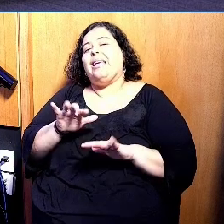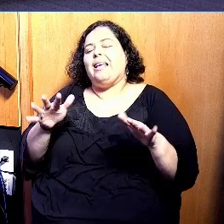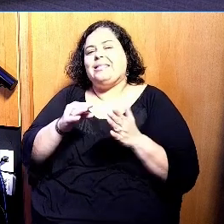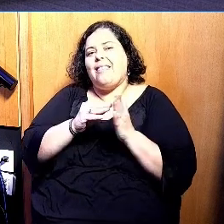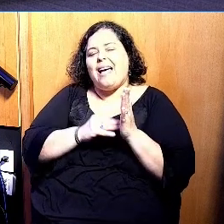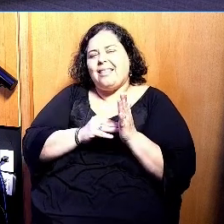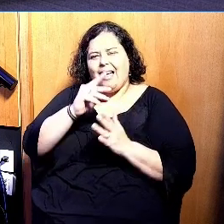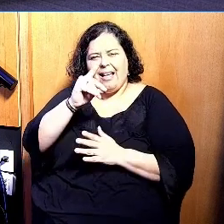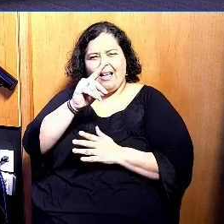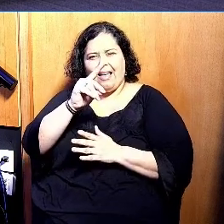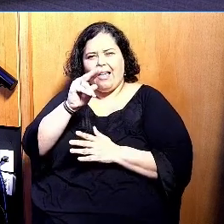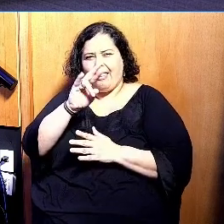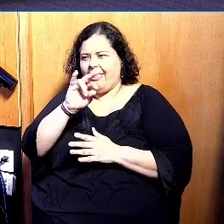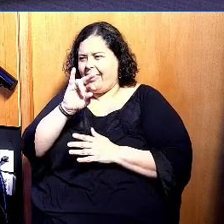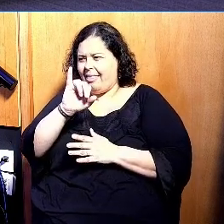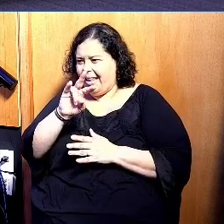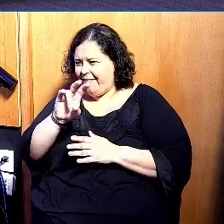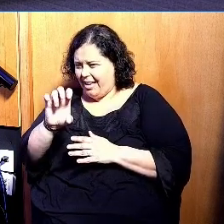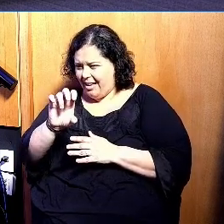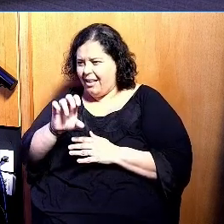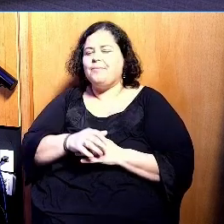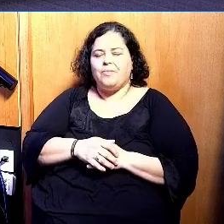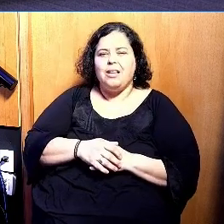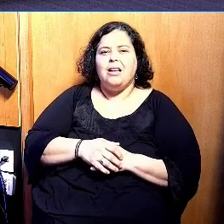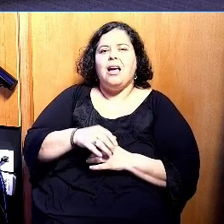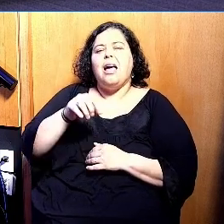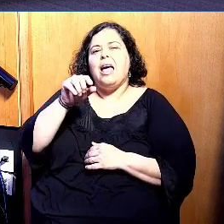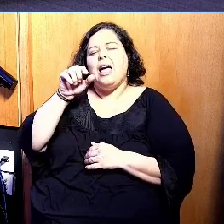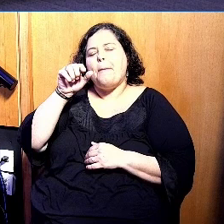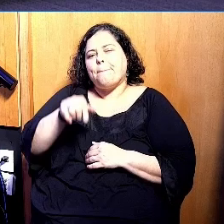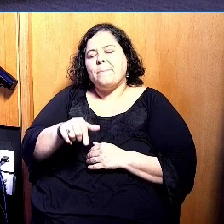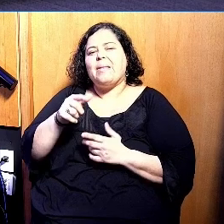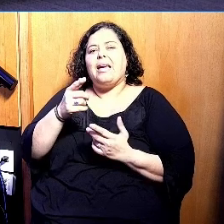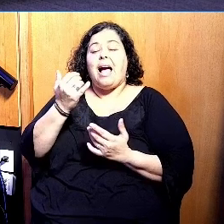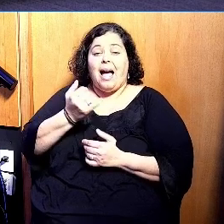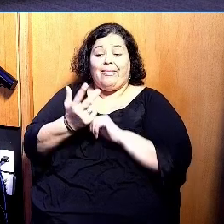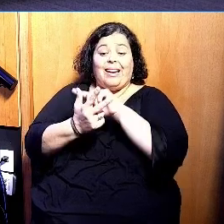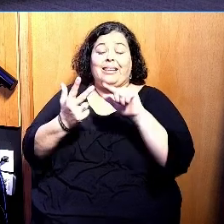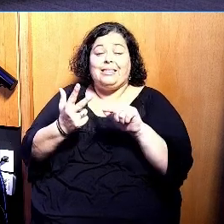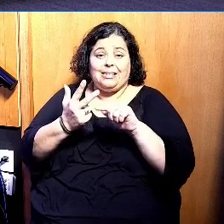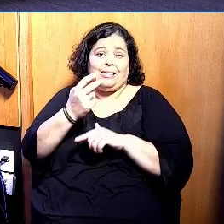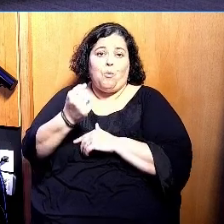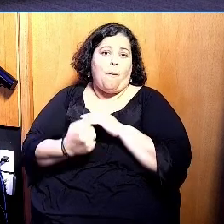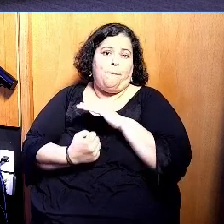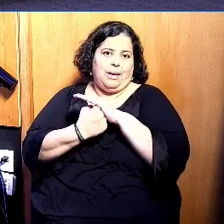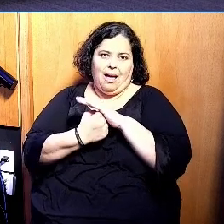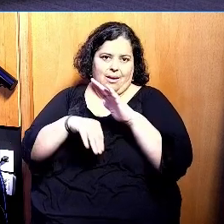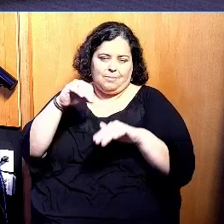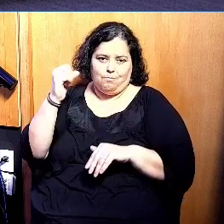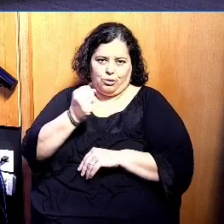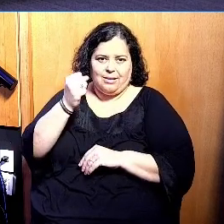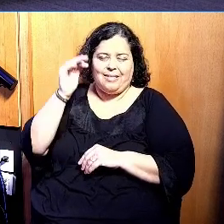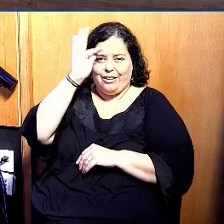que tiene que ser importante o qué es lo que tengo que tener en cuenta? Y tenemos como 3 pilares importantes, y es tecnología, gobierno de datos y